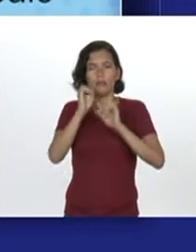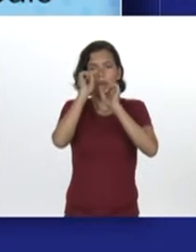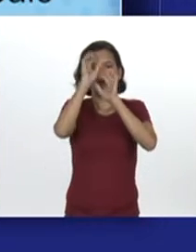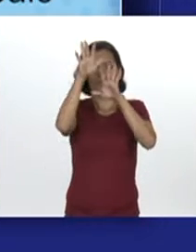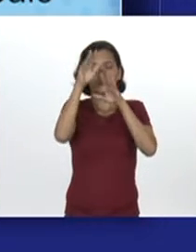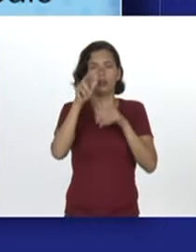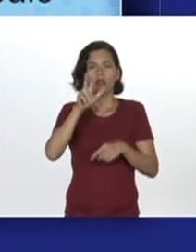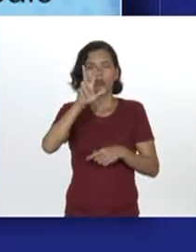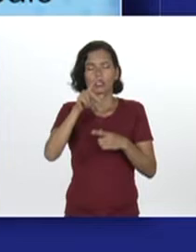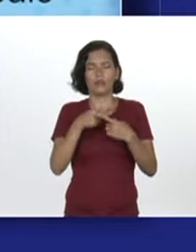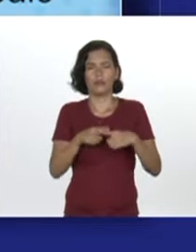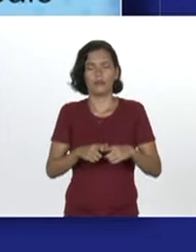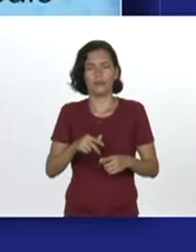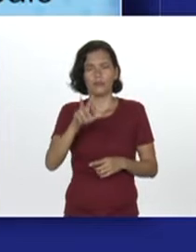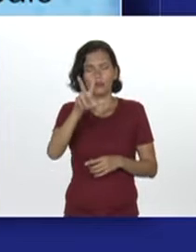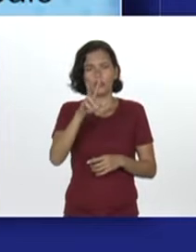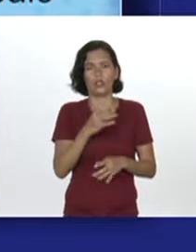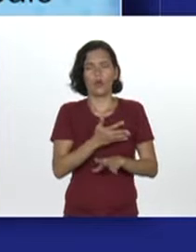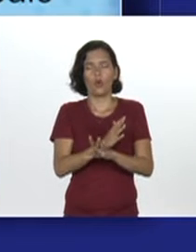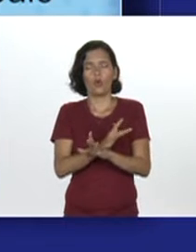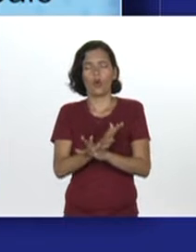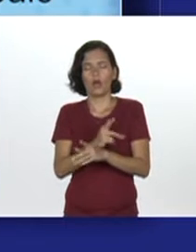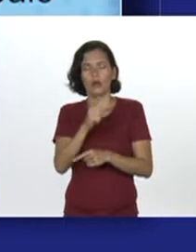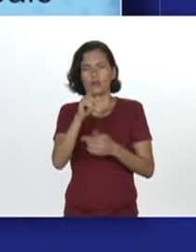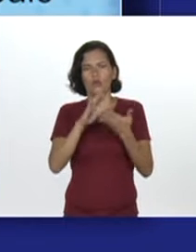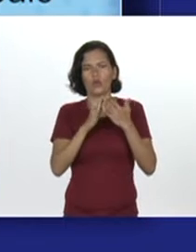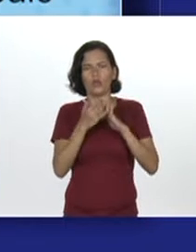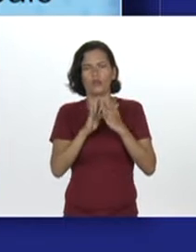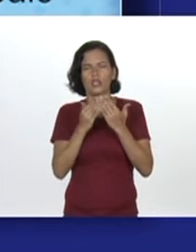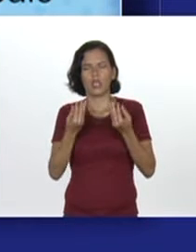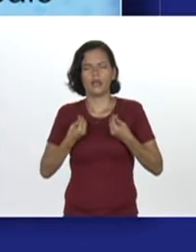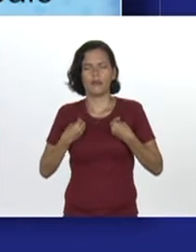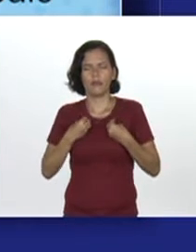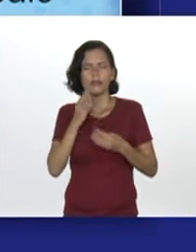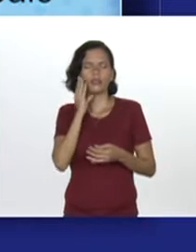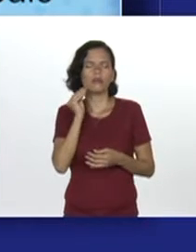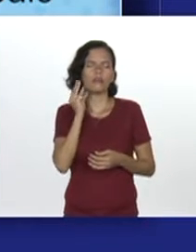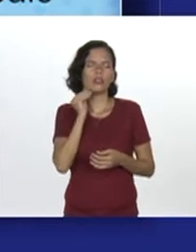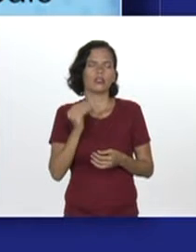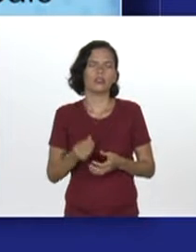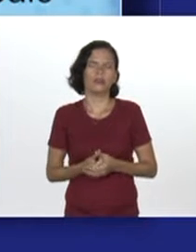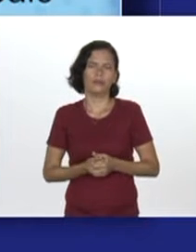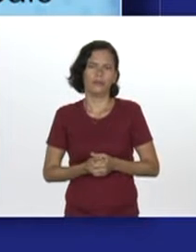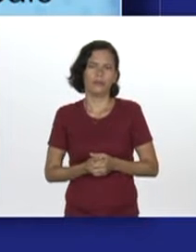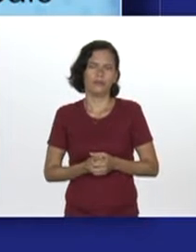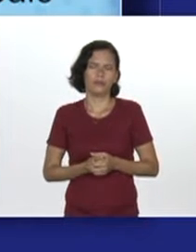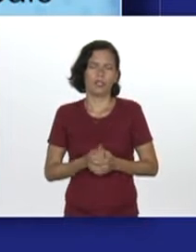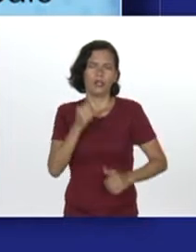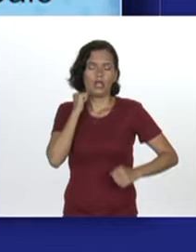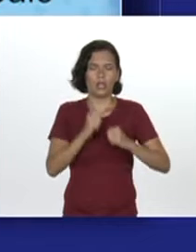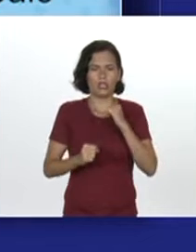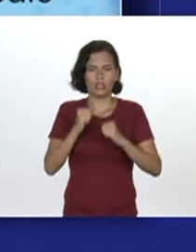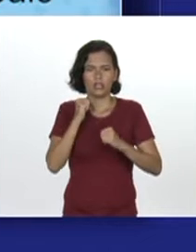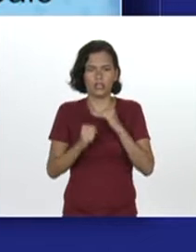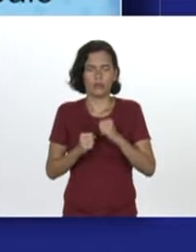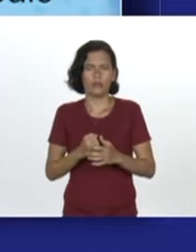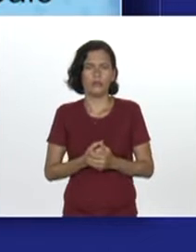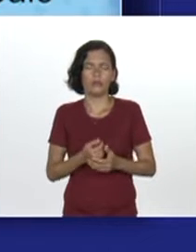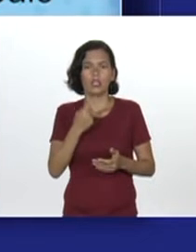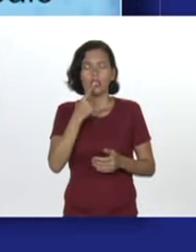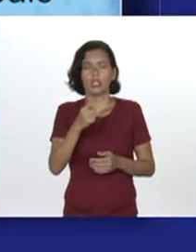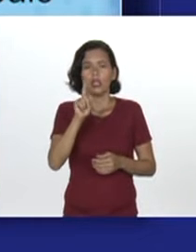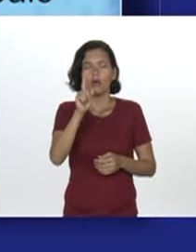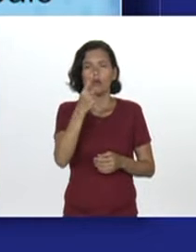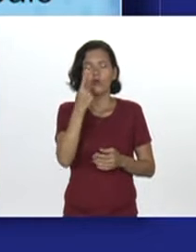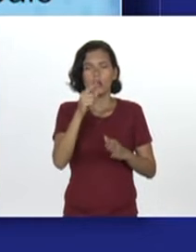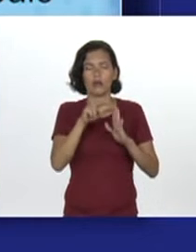3 versus 3. Adáptalo, juégalo en tu comunidad y vive esa experiencia. En cuanto al área de atletismo ahora, menciona